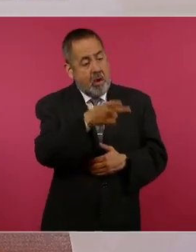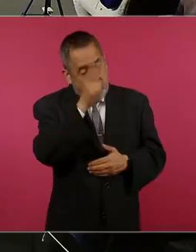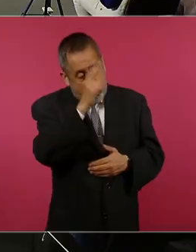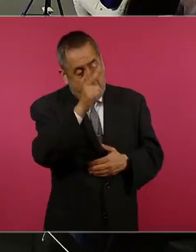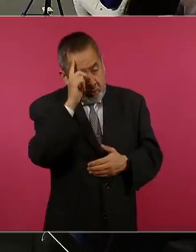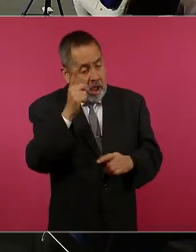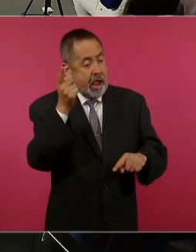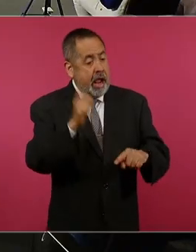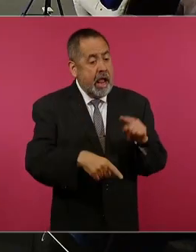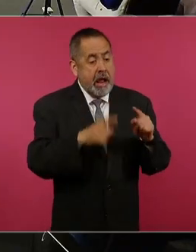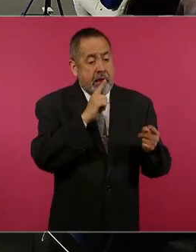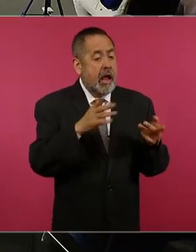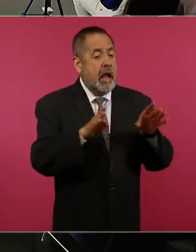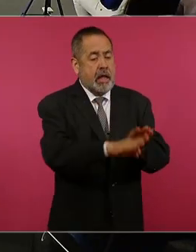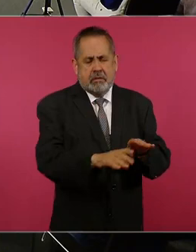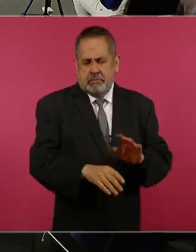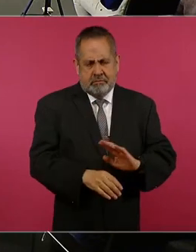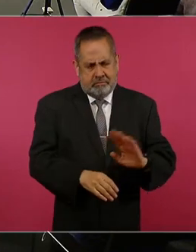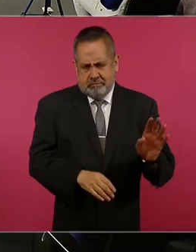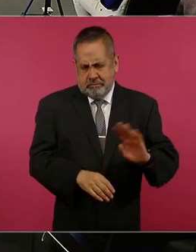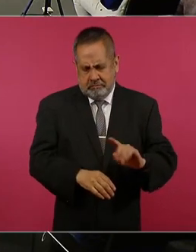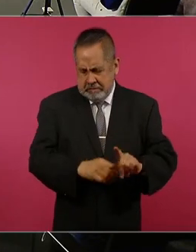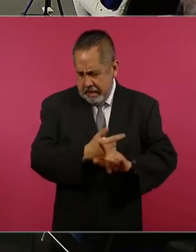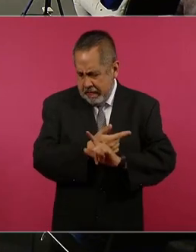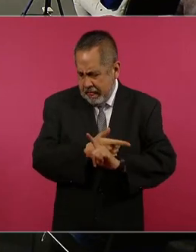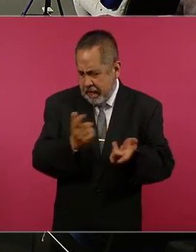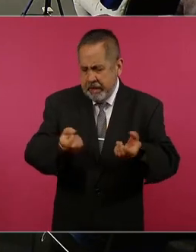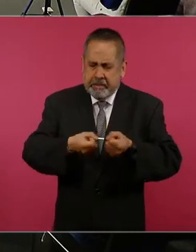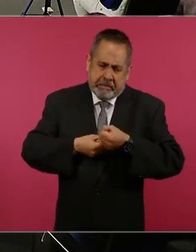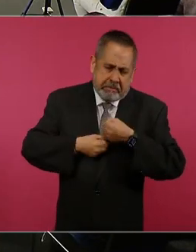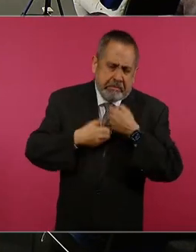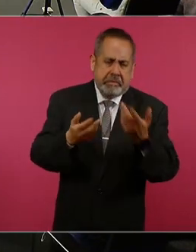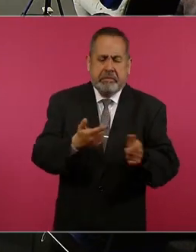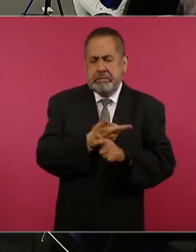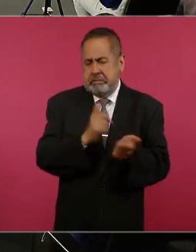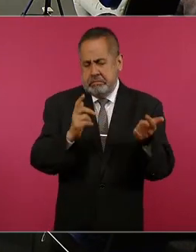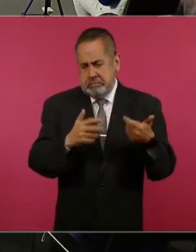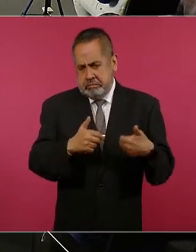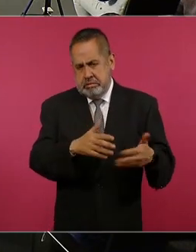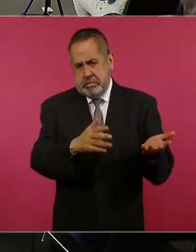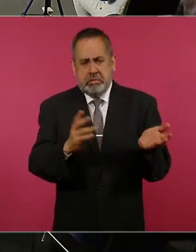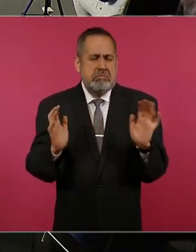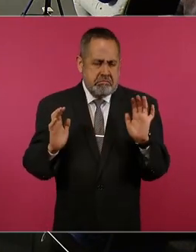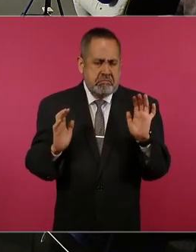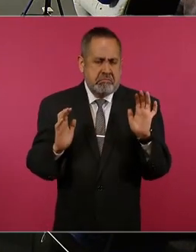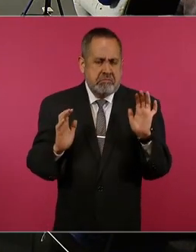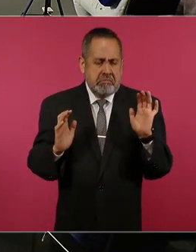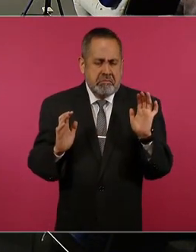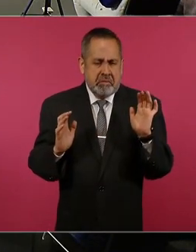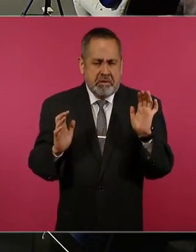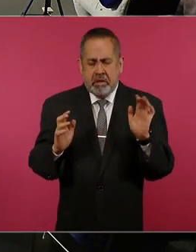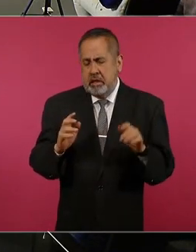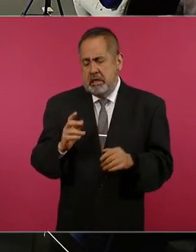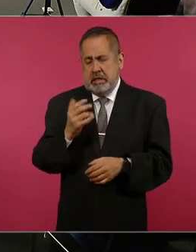creo yo que es legal, es legítimo